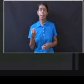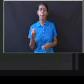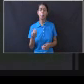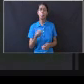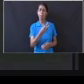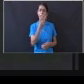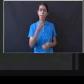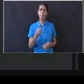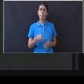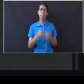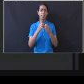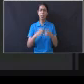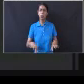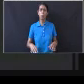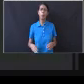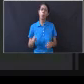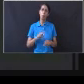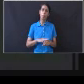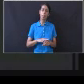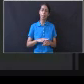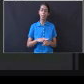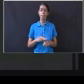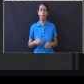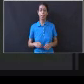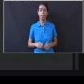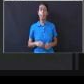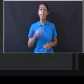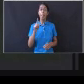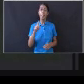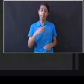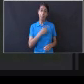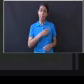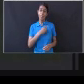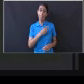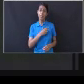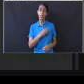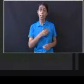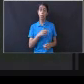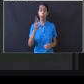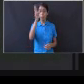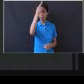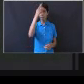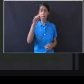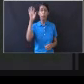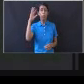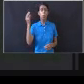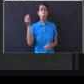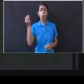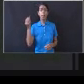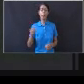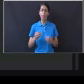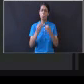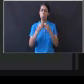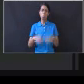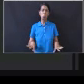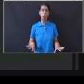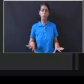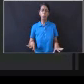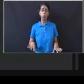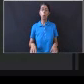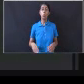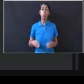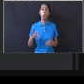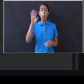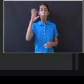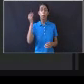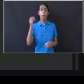Y esa prueba que estás pasando es el deseo del Rey porque están votando todas las cosas porque van a reconstruir el